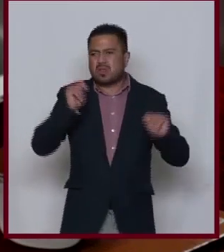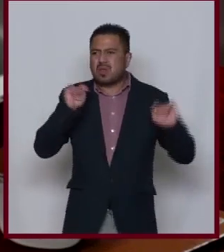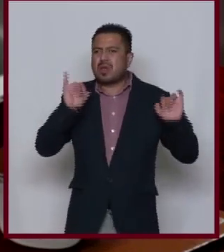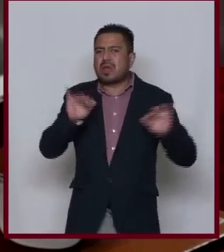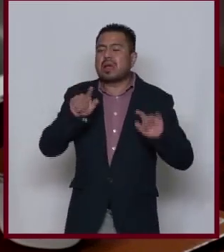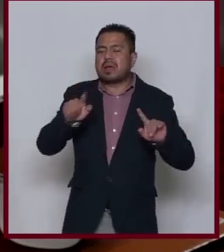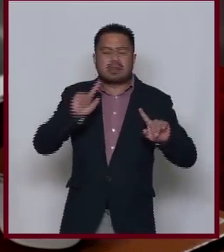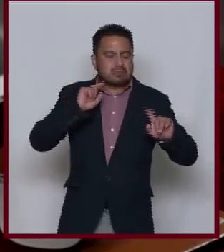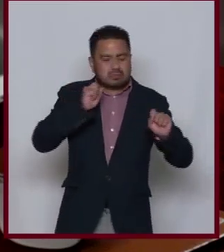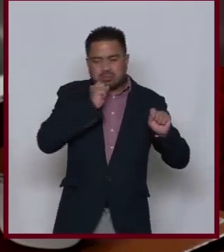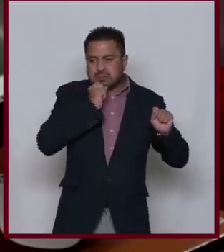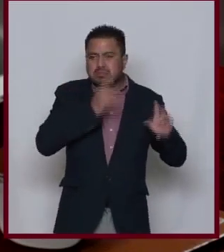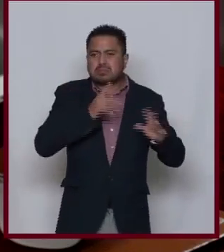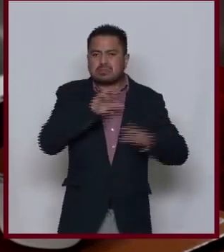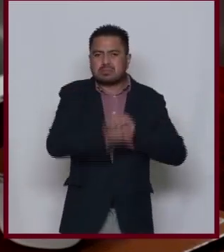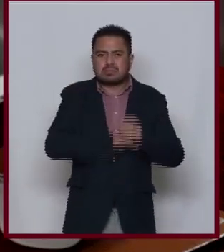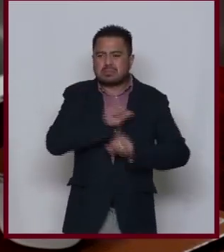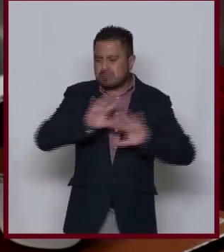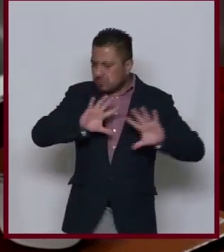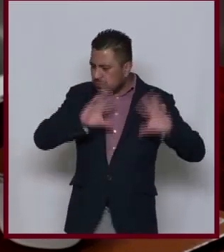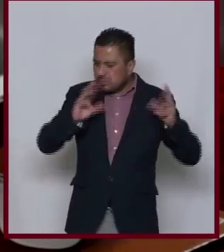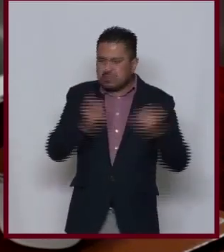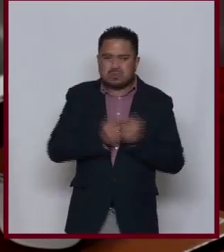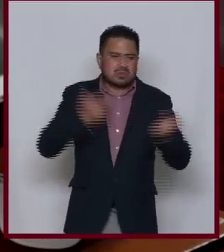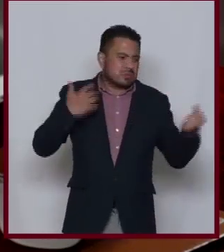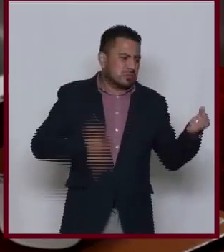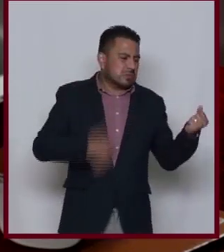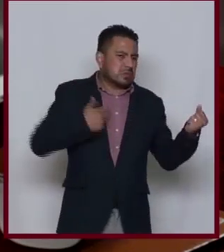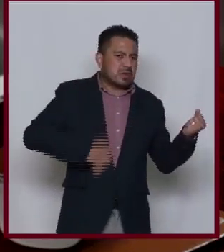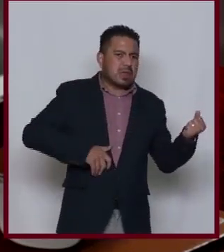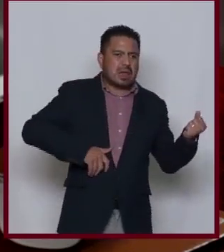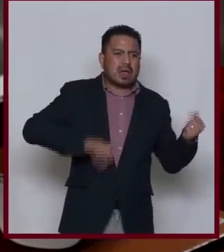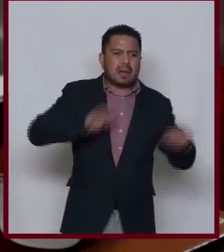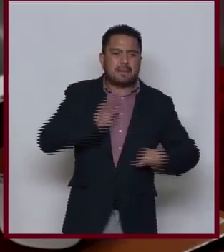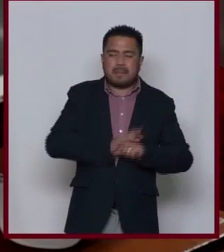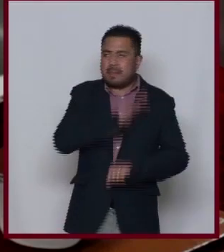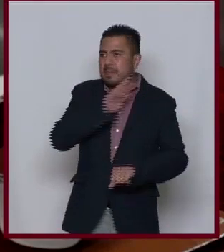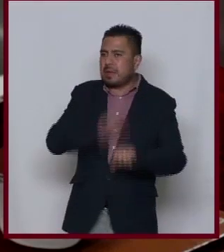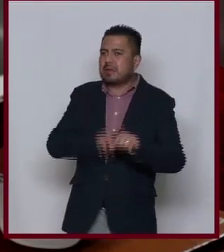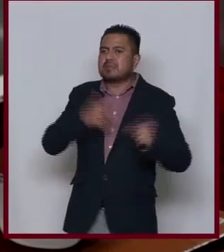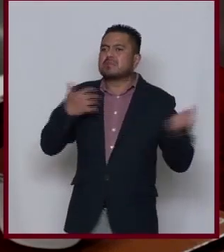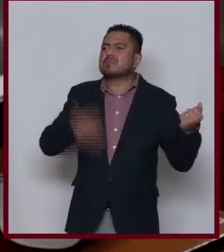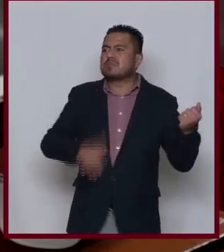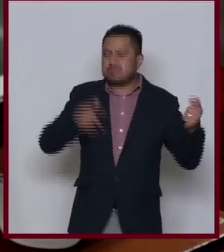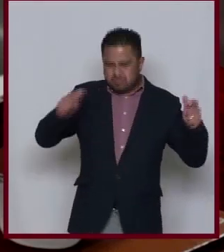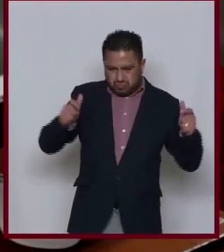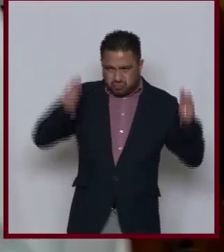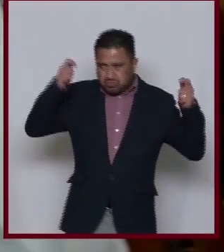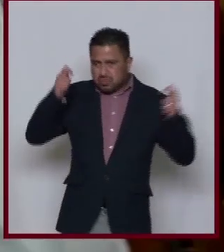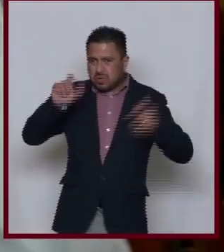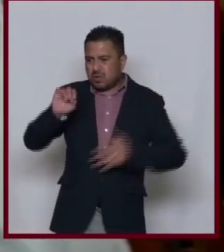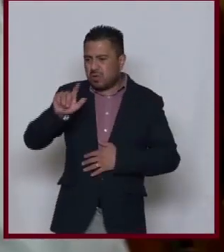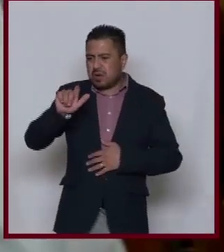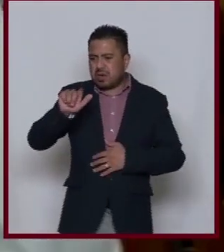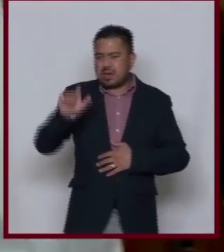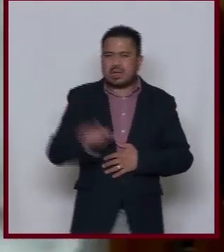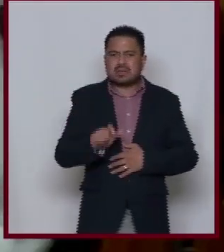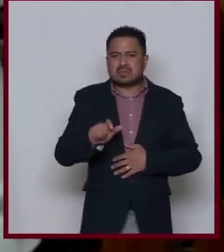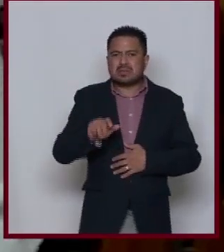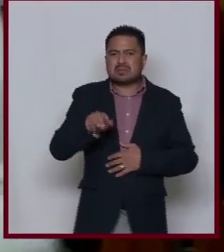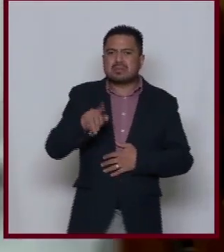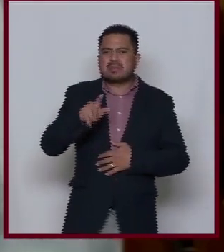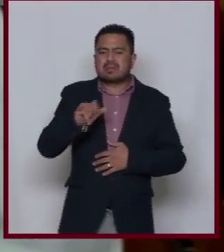es una pieza hermosísima que recoge los sones jarochos llevados a la alta escuela o los sones de mariachi también de Blas Galindo.